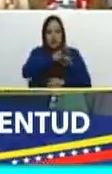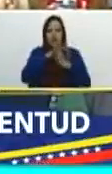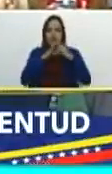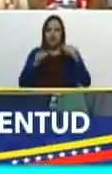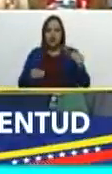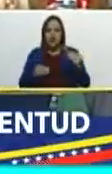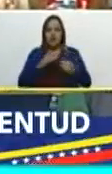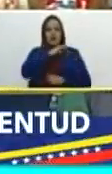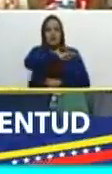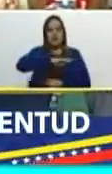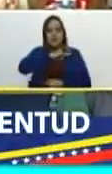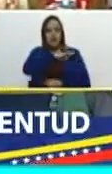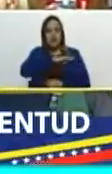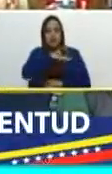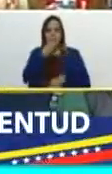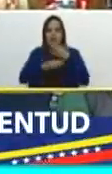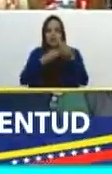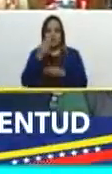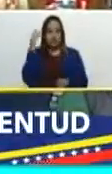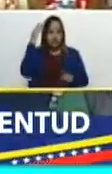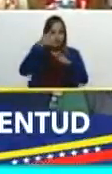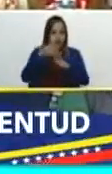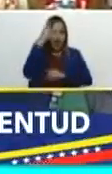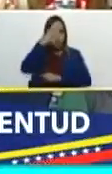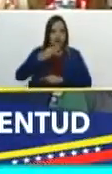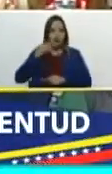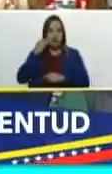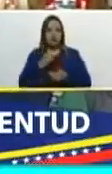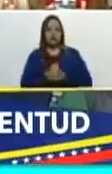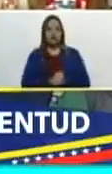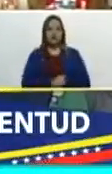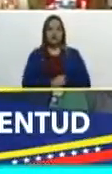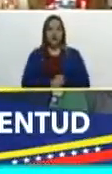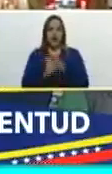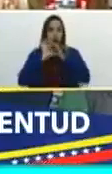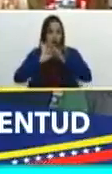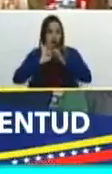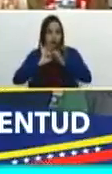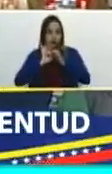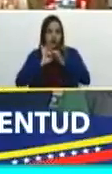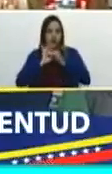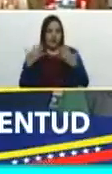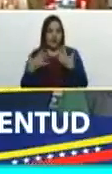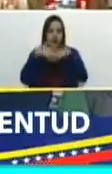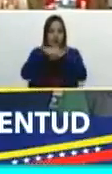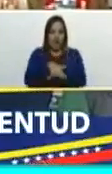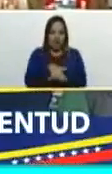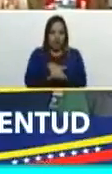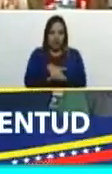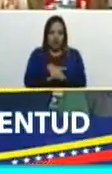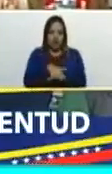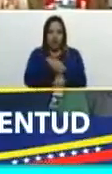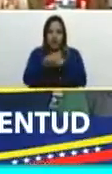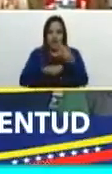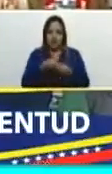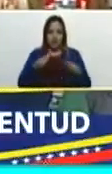las misiones que están siendo dirigidas a la juventud, unirlos, integrarlos y